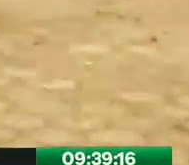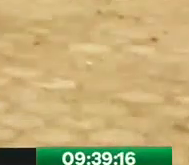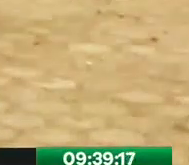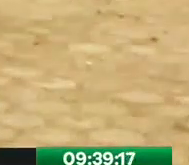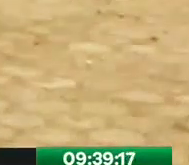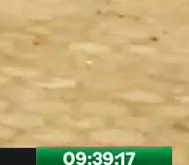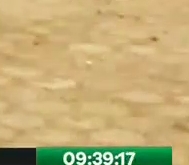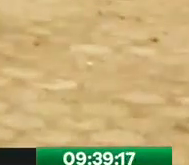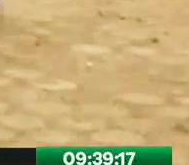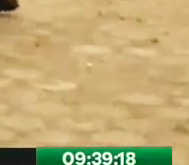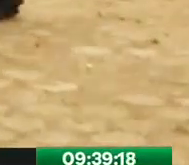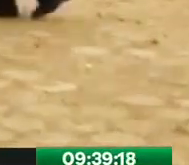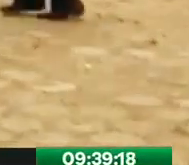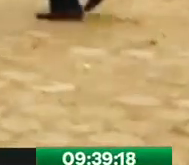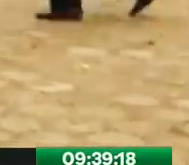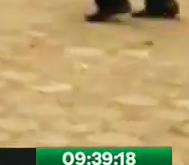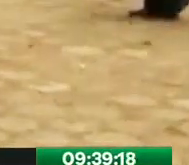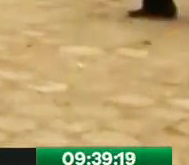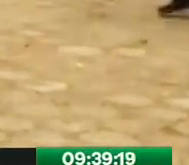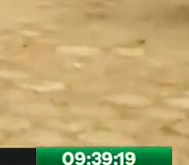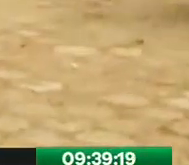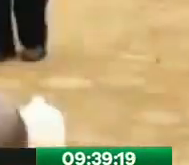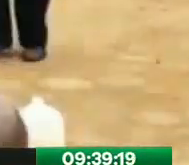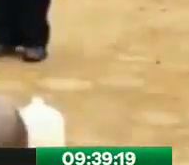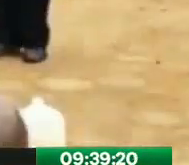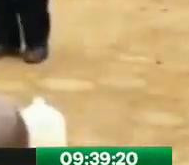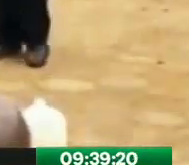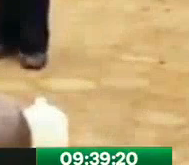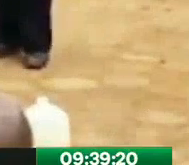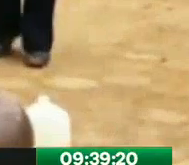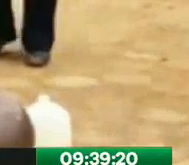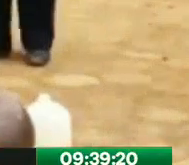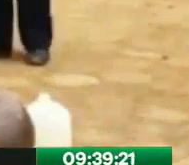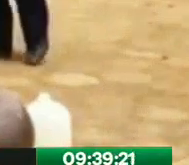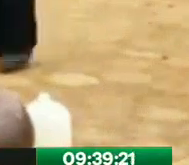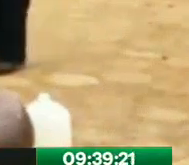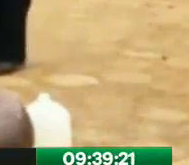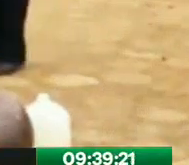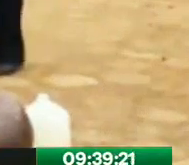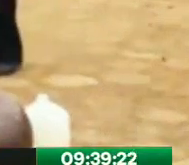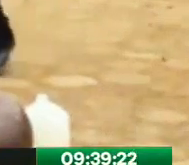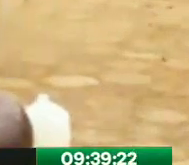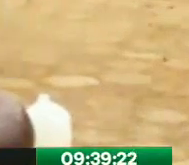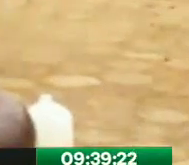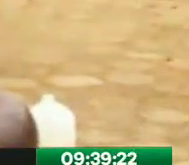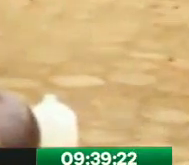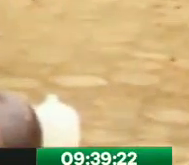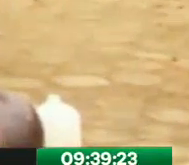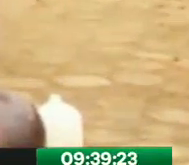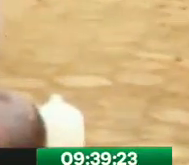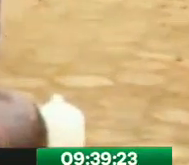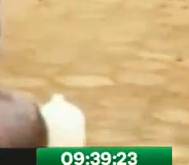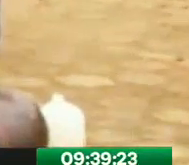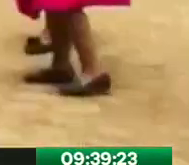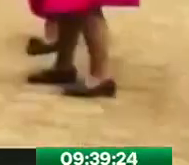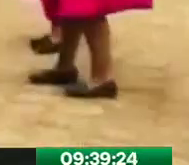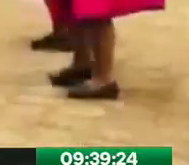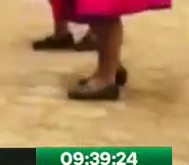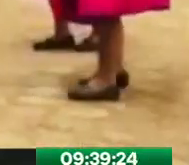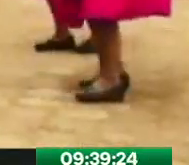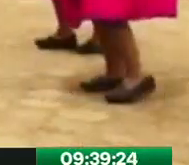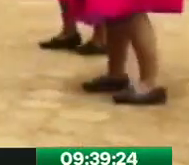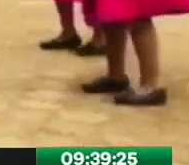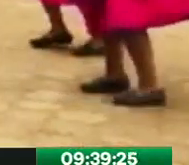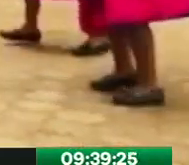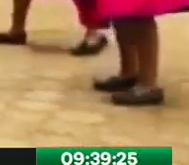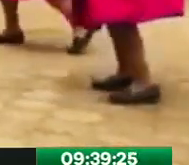la naturaleza, lugar donde sus habitantes, quienes se dedican netamente a la agricultura, producen las hortalizas, legumbres y frutas que